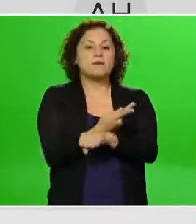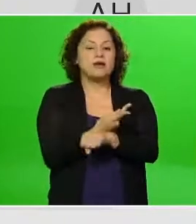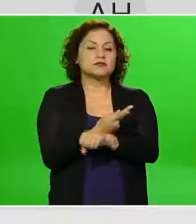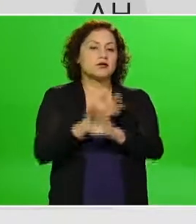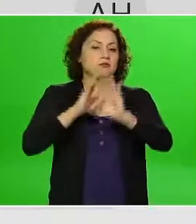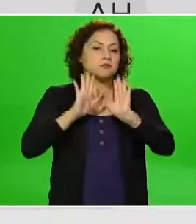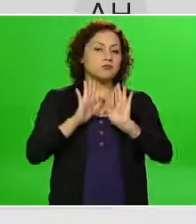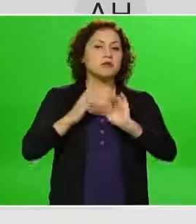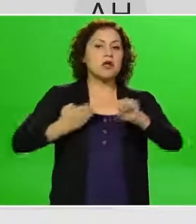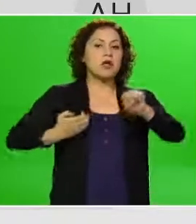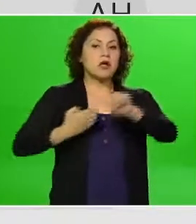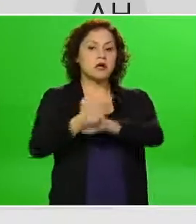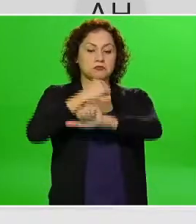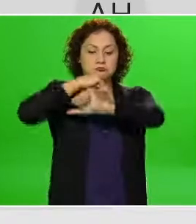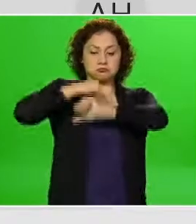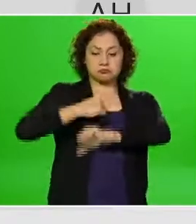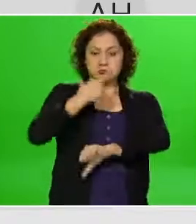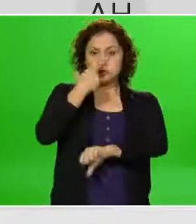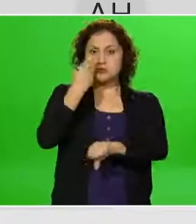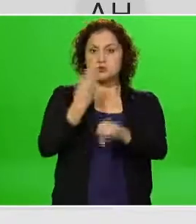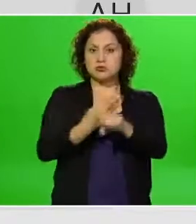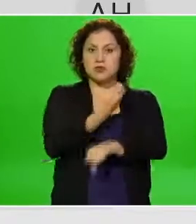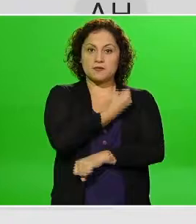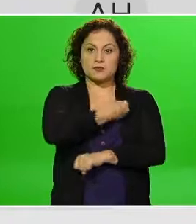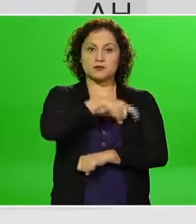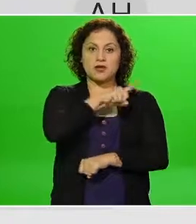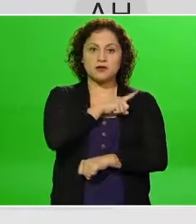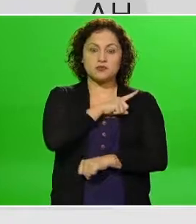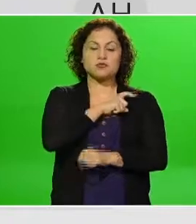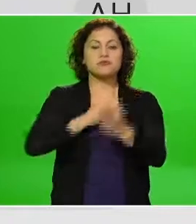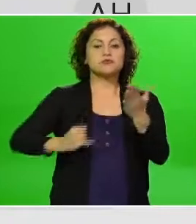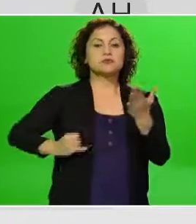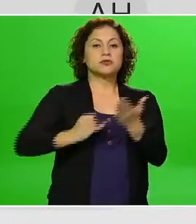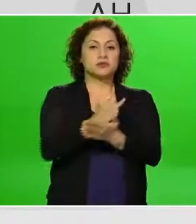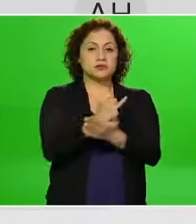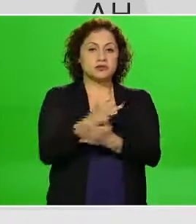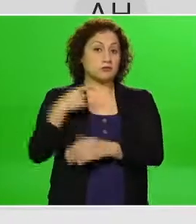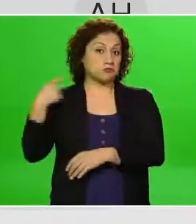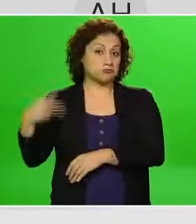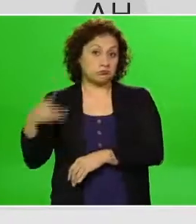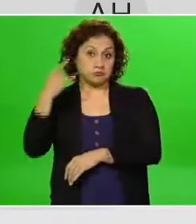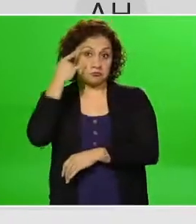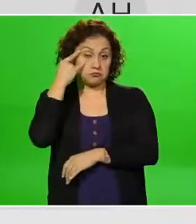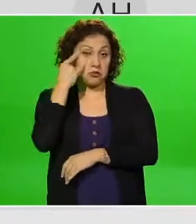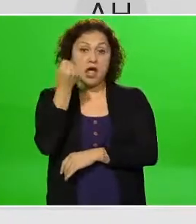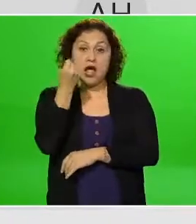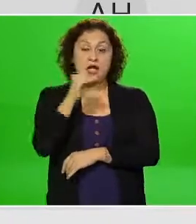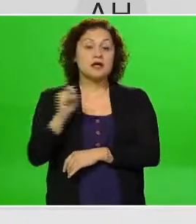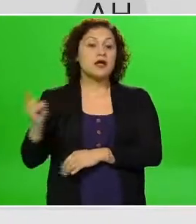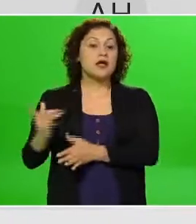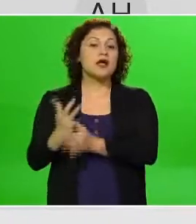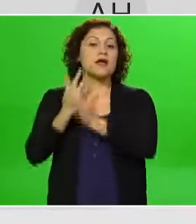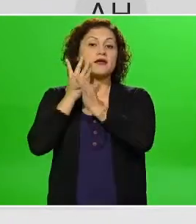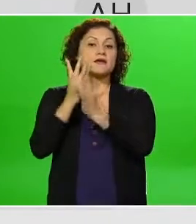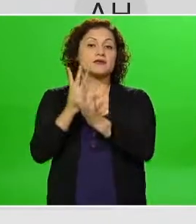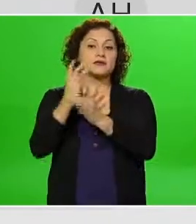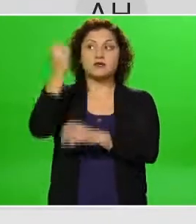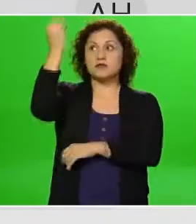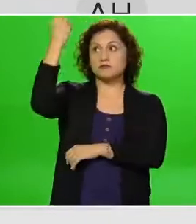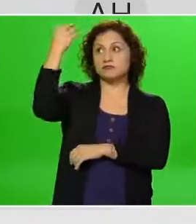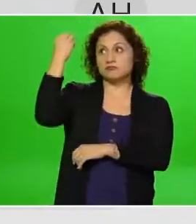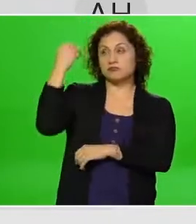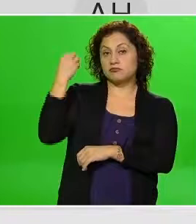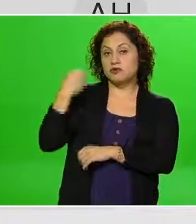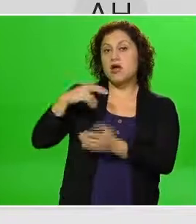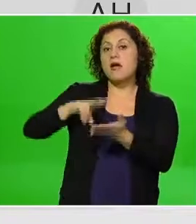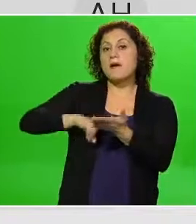definió Campeche al decir, estoy dejando el nivel de riesgo bajo, el nivel de riesgo verde, porque el lunes